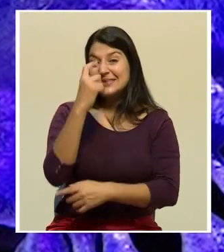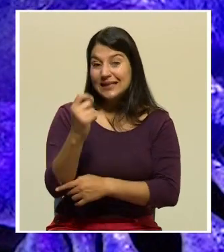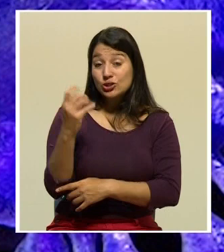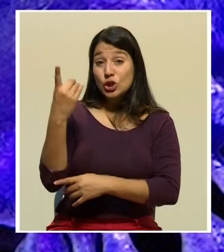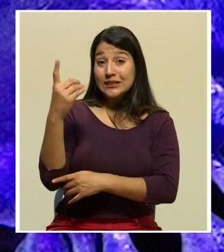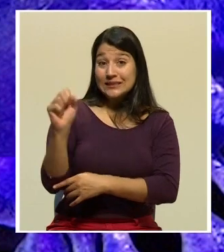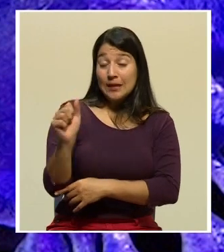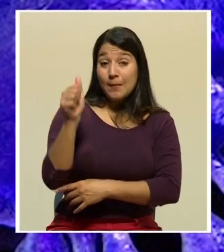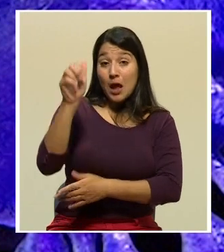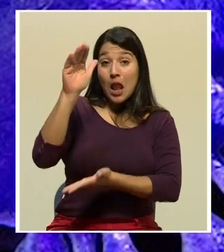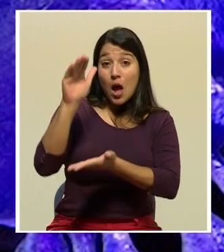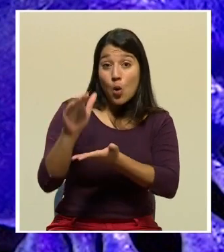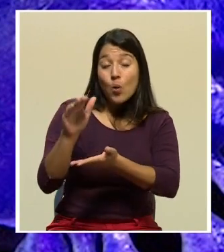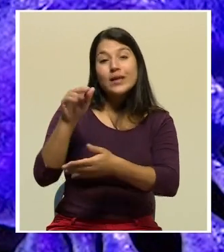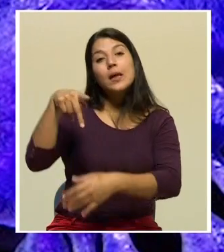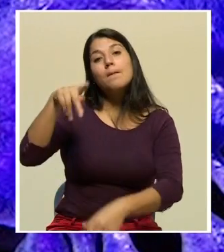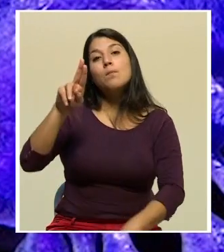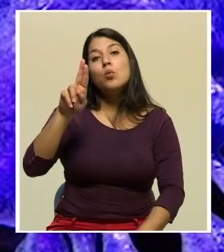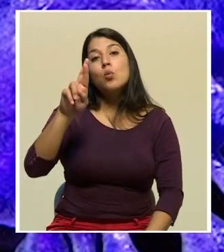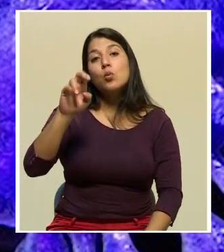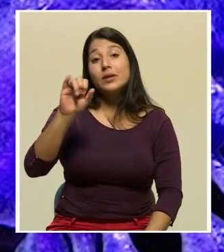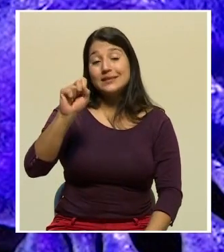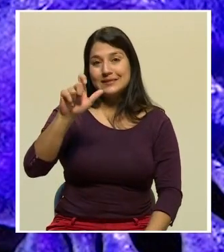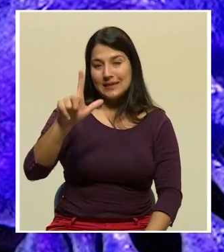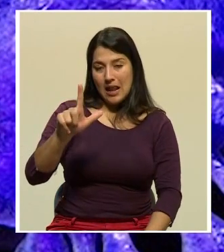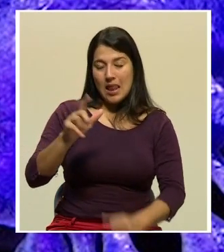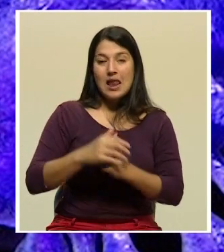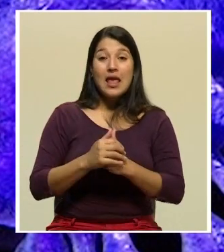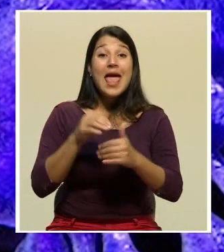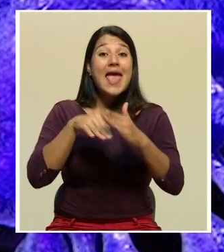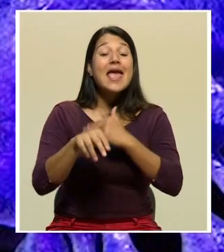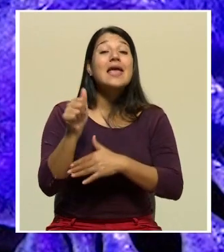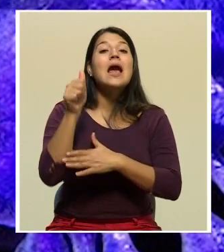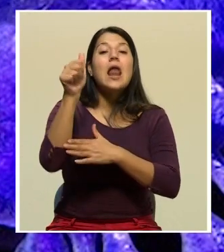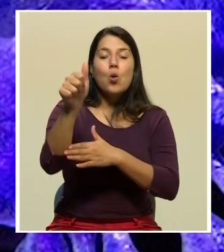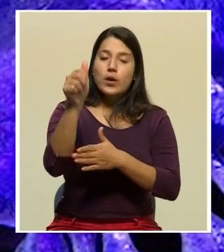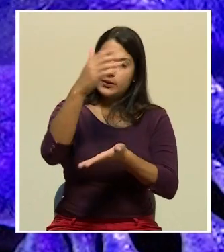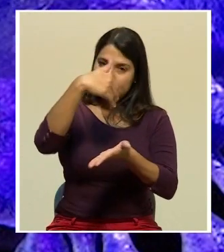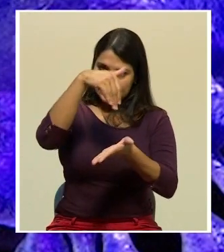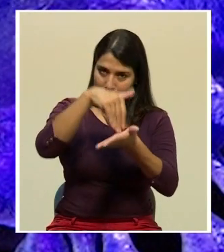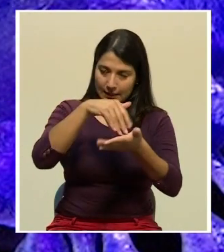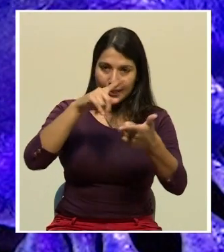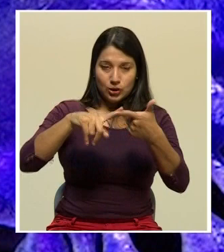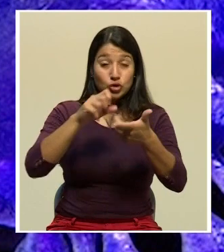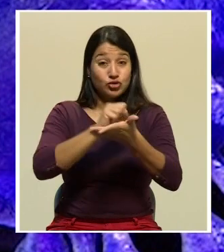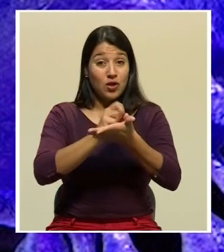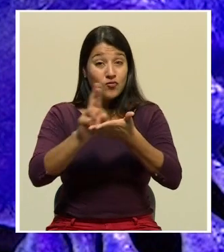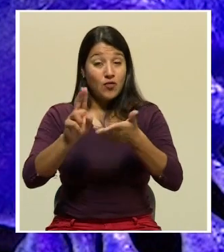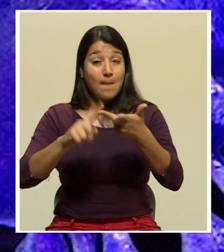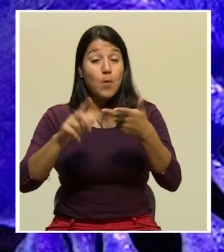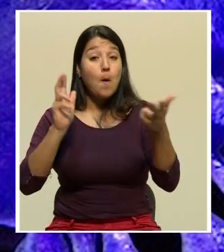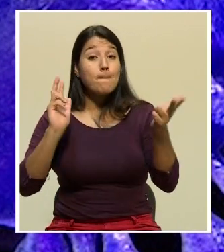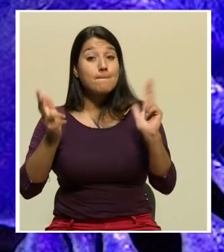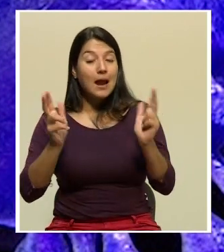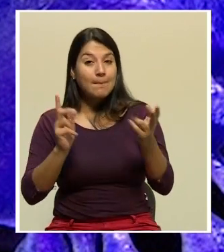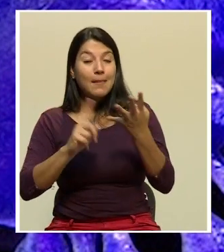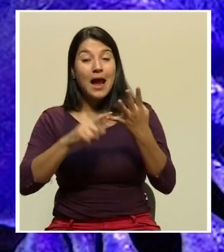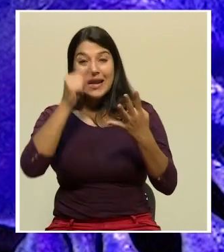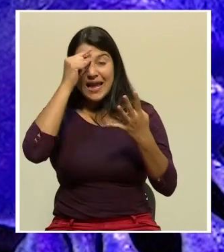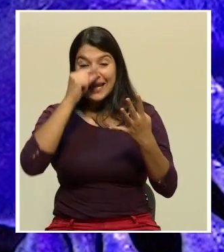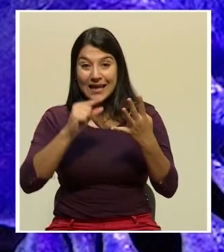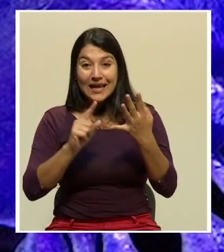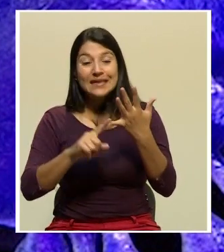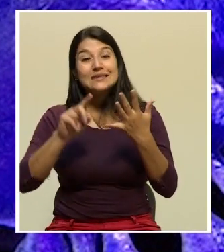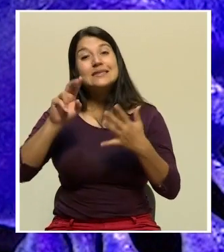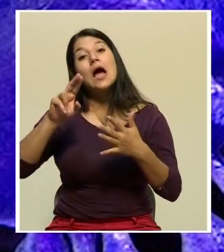Desamparados, Alajuelita, Puriscal. En la provincia de Alajuela, el Cantón Central, San Ramón, Palmares, Grecia,